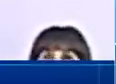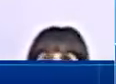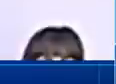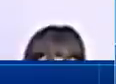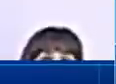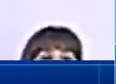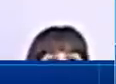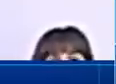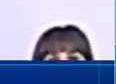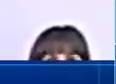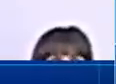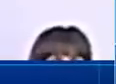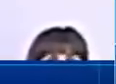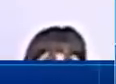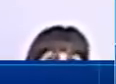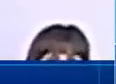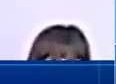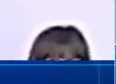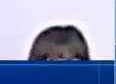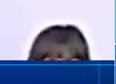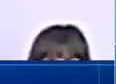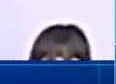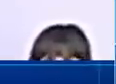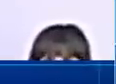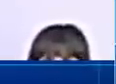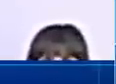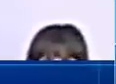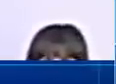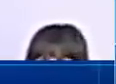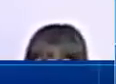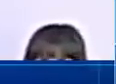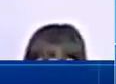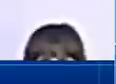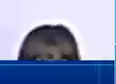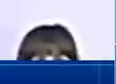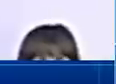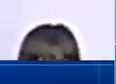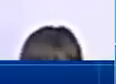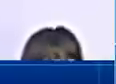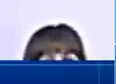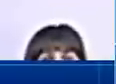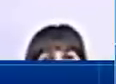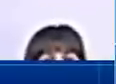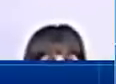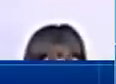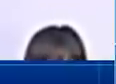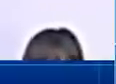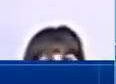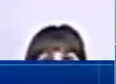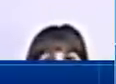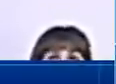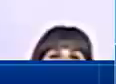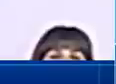la sombra que usted tiene, con Rato, con Jaume Matas, con Zaplana y demás. También ha hablado de los gobiernos... Silencio, señorías, por favor.